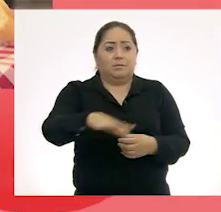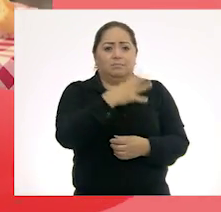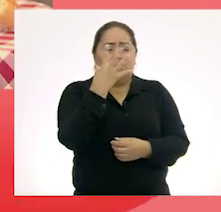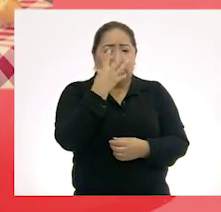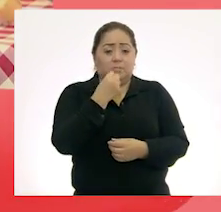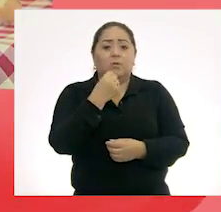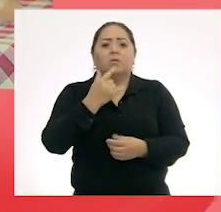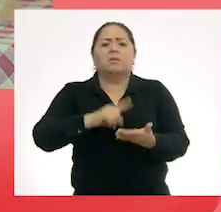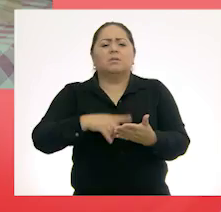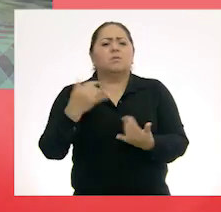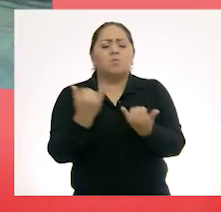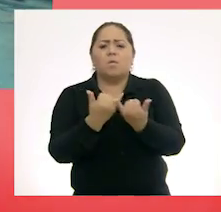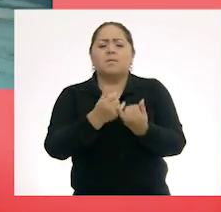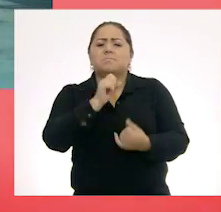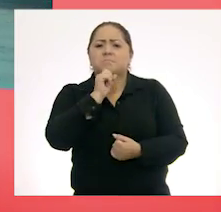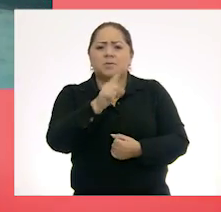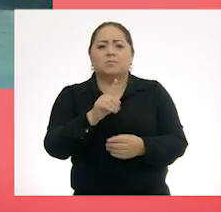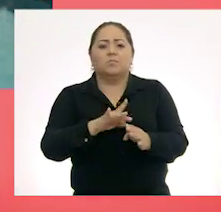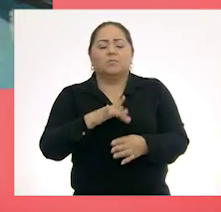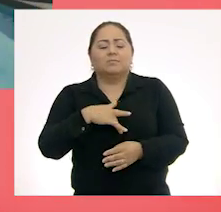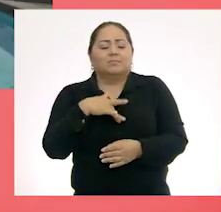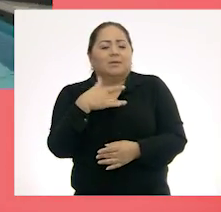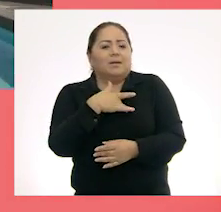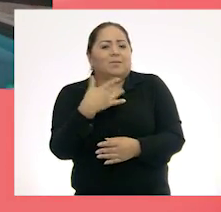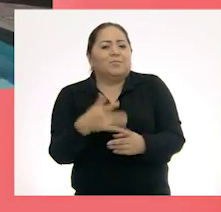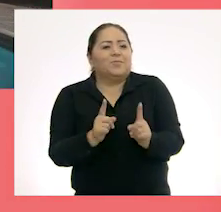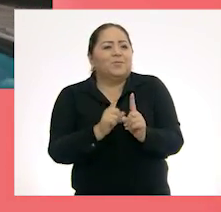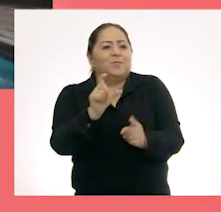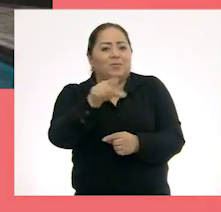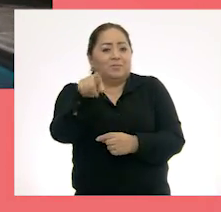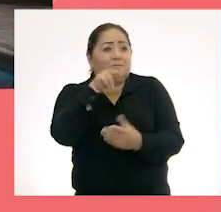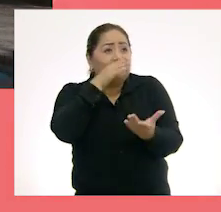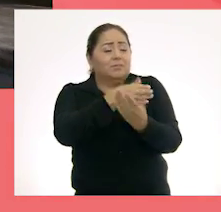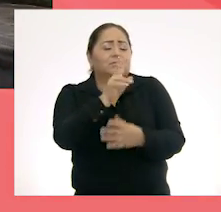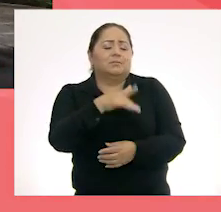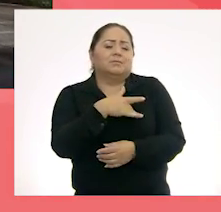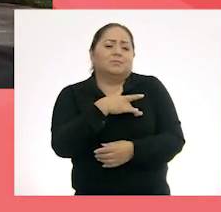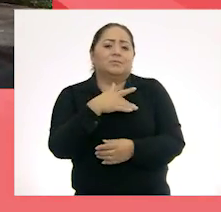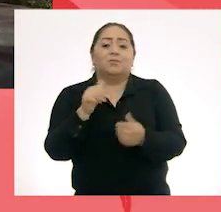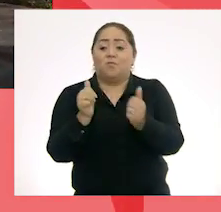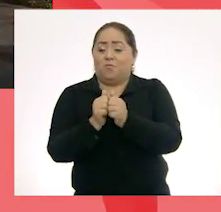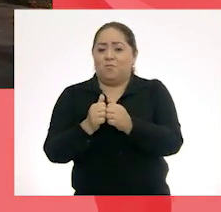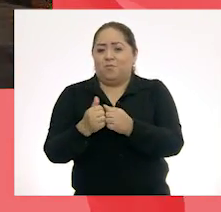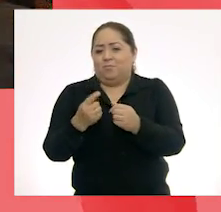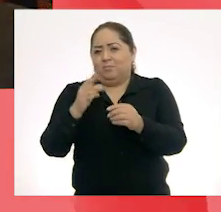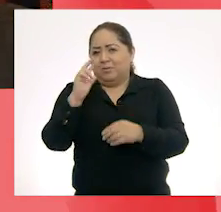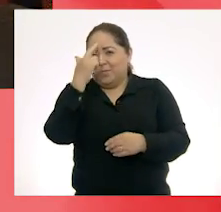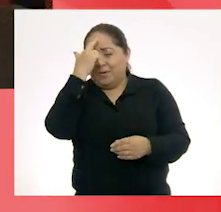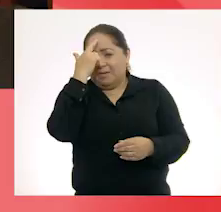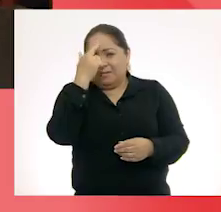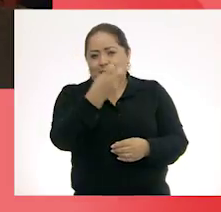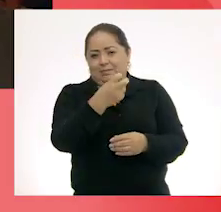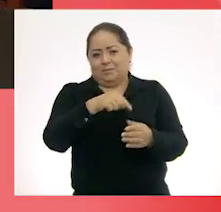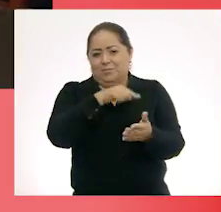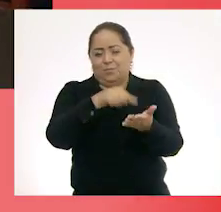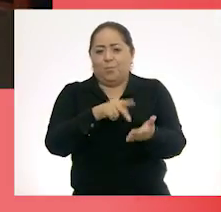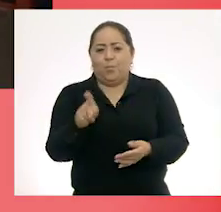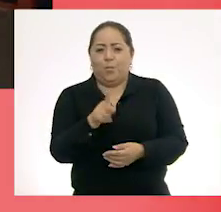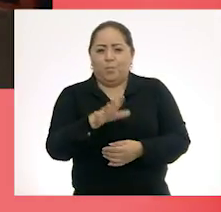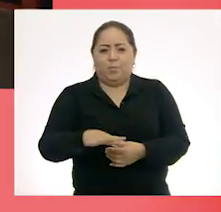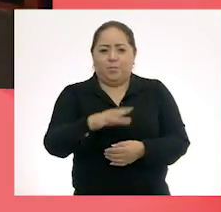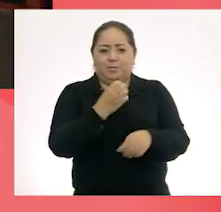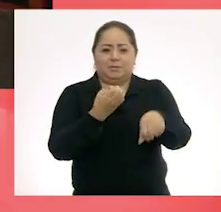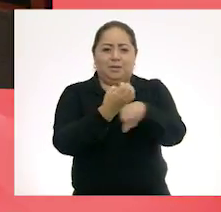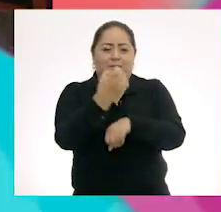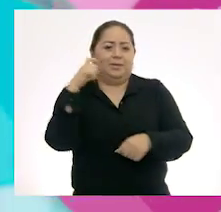armoniosas, guardan también cierto romanticismo que hará que te enamores y lleves contigo grandes recuerdos de este pequeño pueblo en